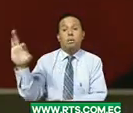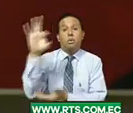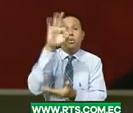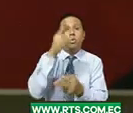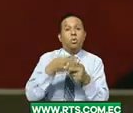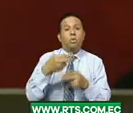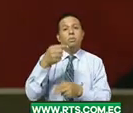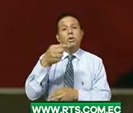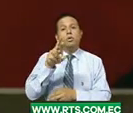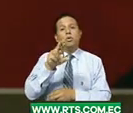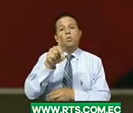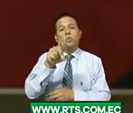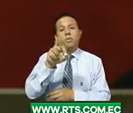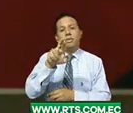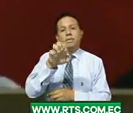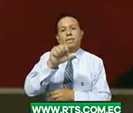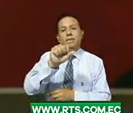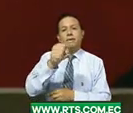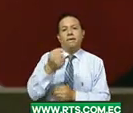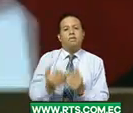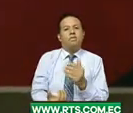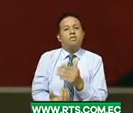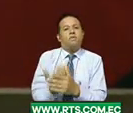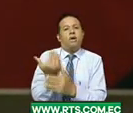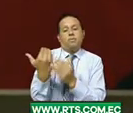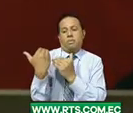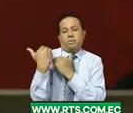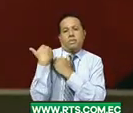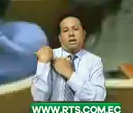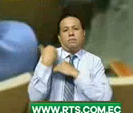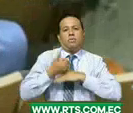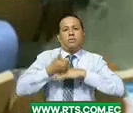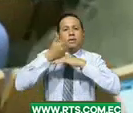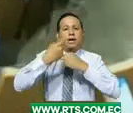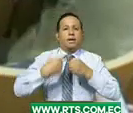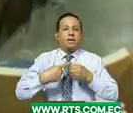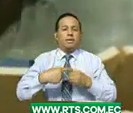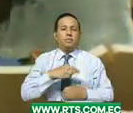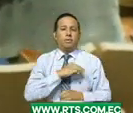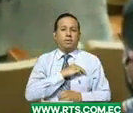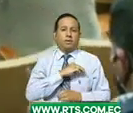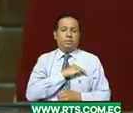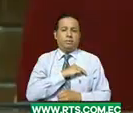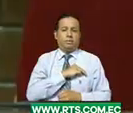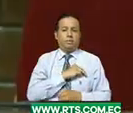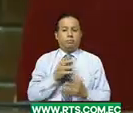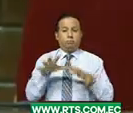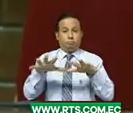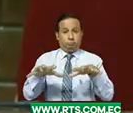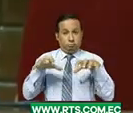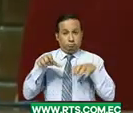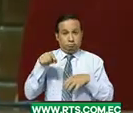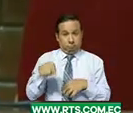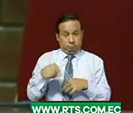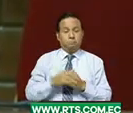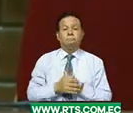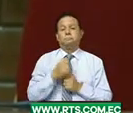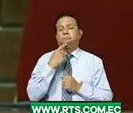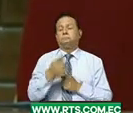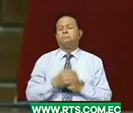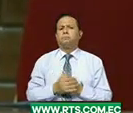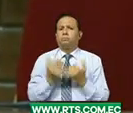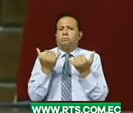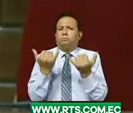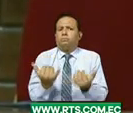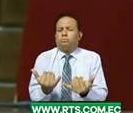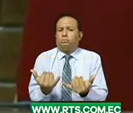fue posesionado como el nuevo alcalde de Quito. El acto tuvo lugar en el Consejo Metropolitano. Hoy